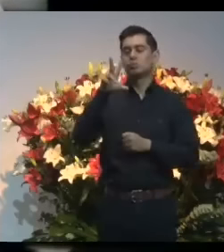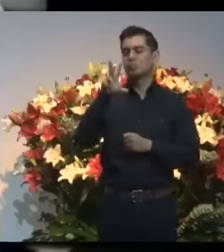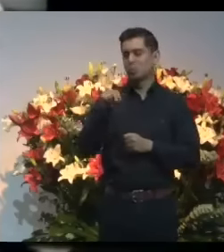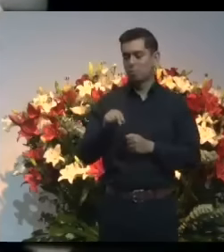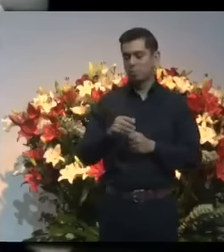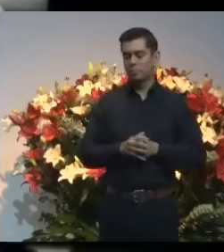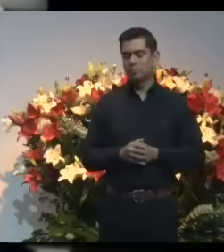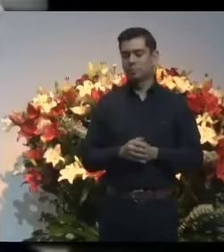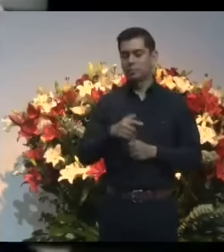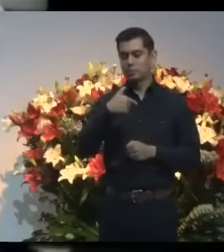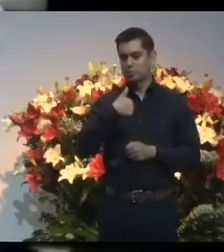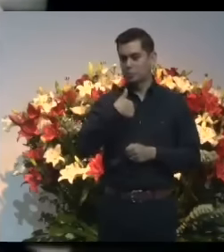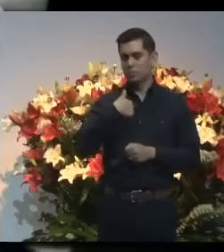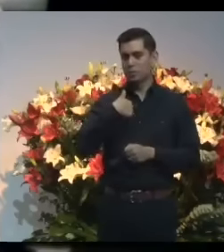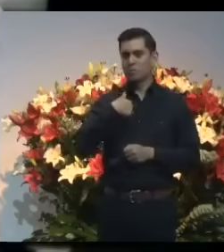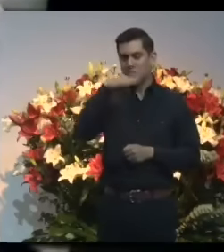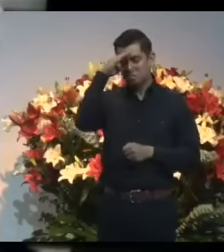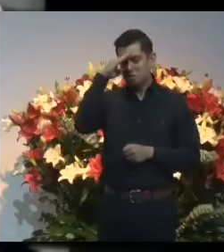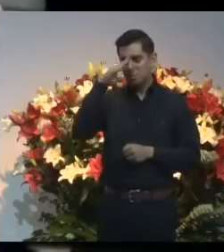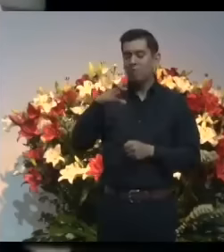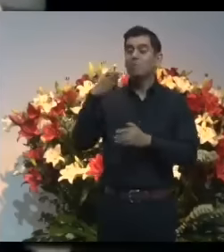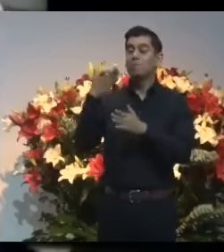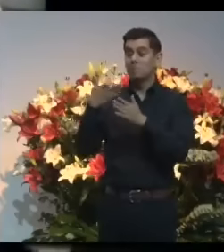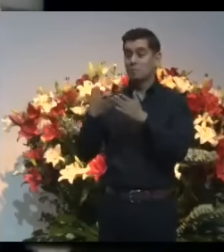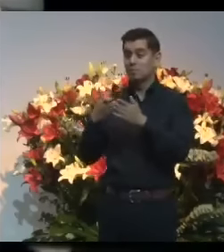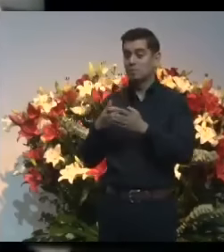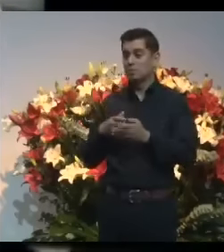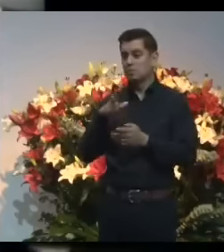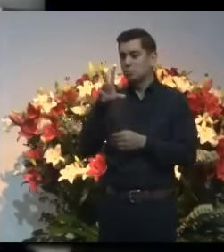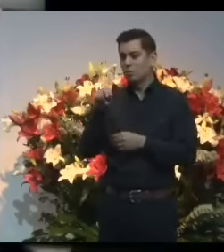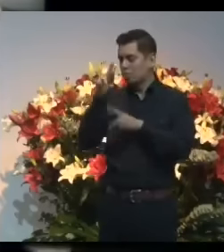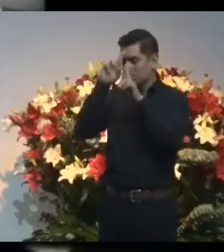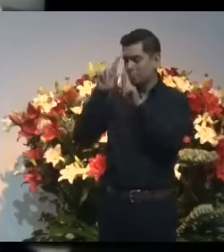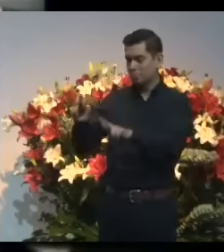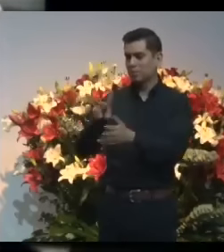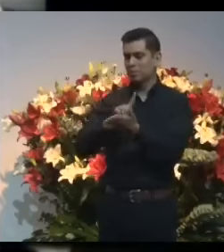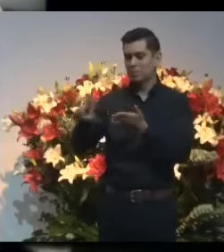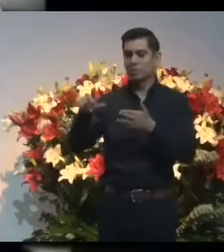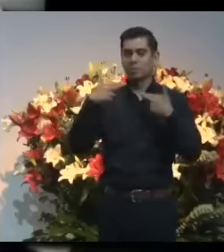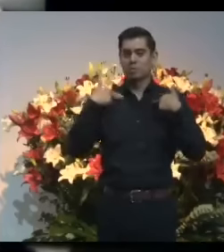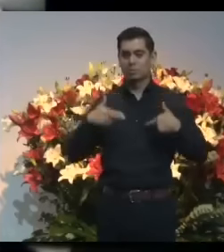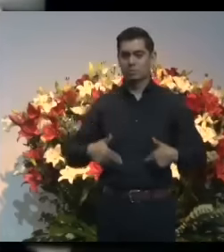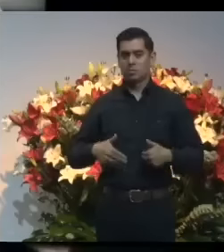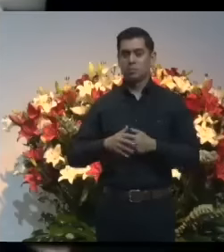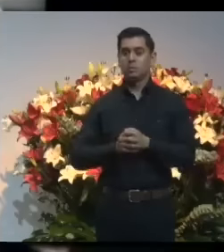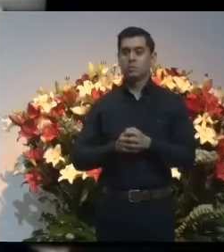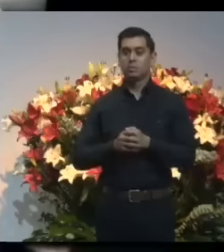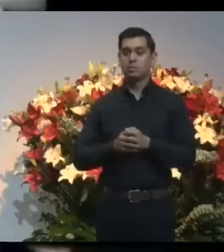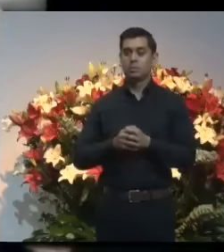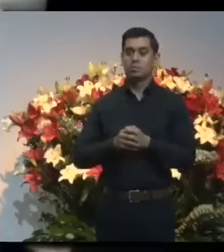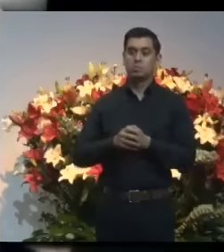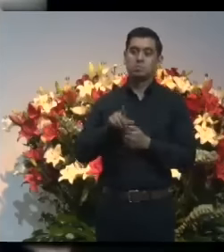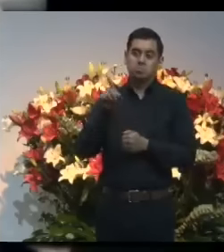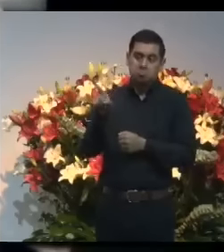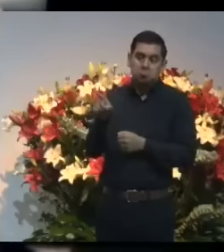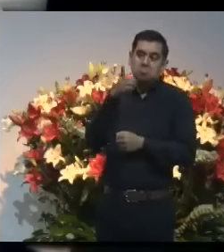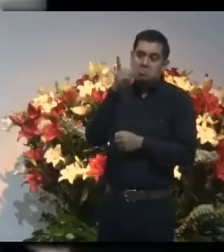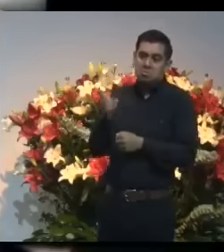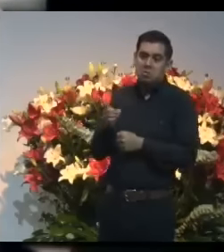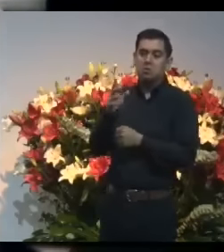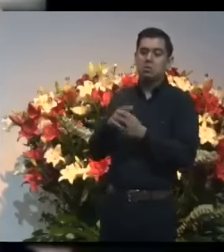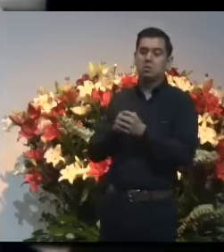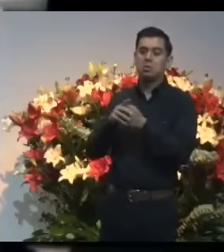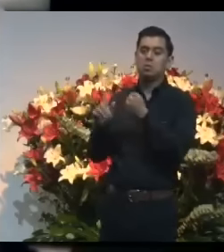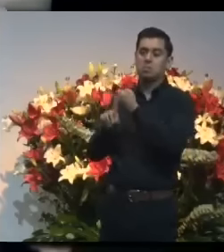parece que respeten los derechos humanos. Supuestamente hay un problema de redacción, ese es el pretexto que daban los senadores